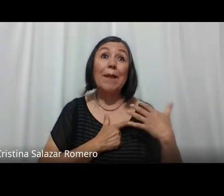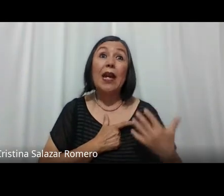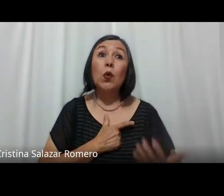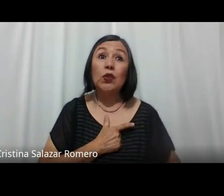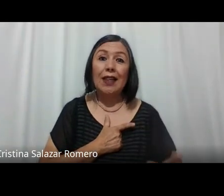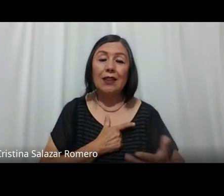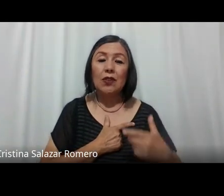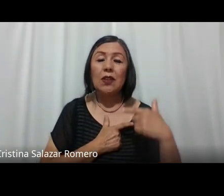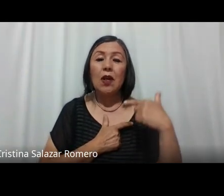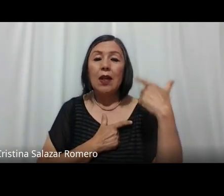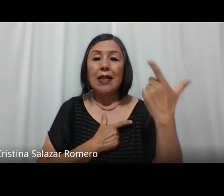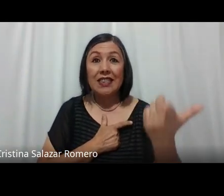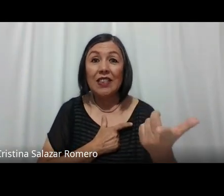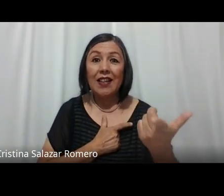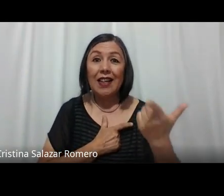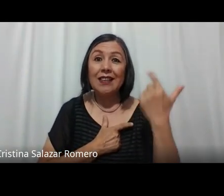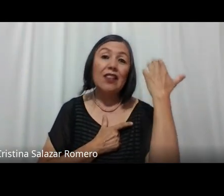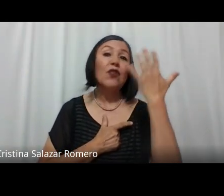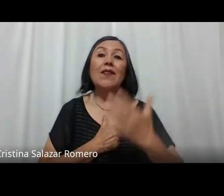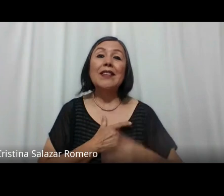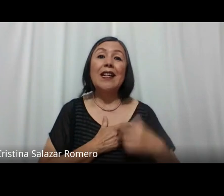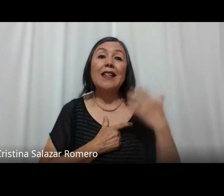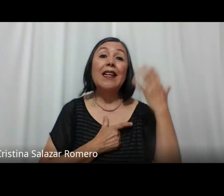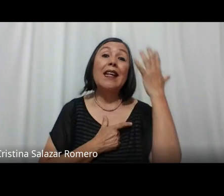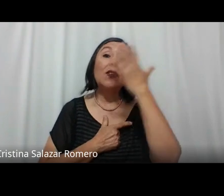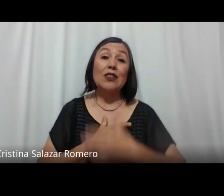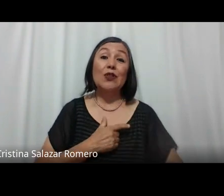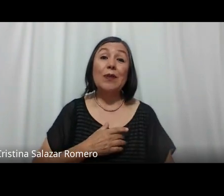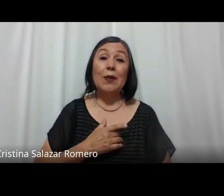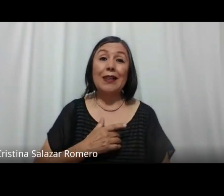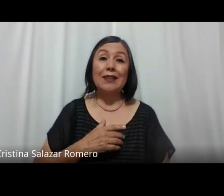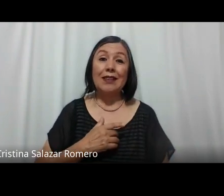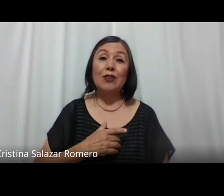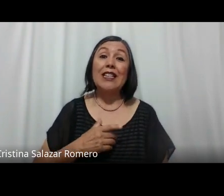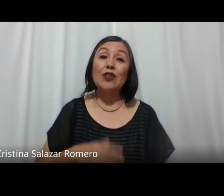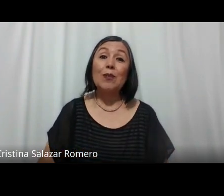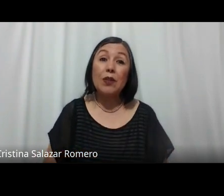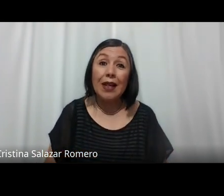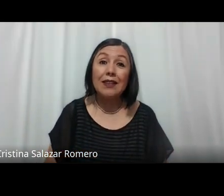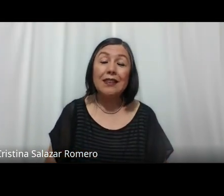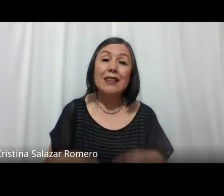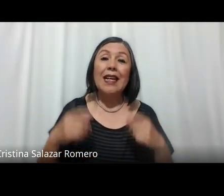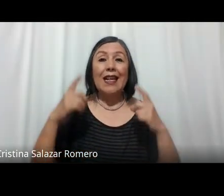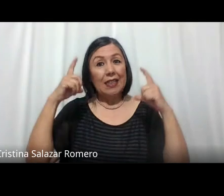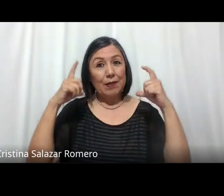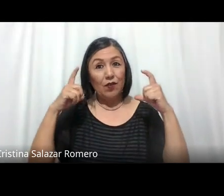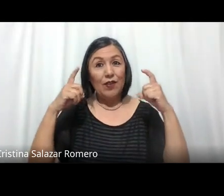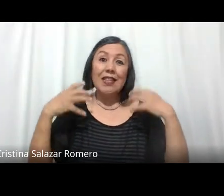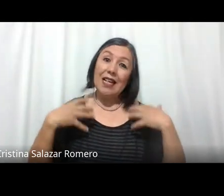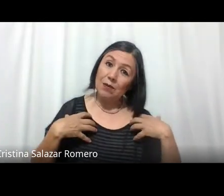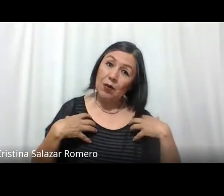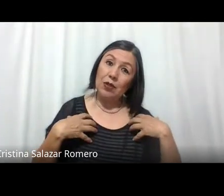dice me gusta, entonces el significante, ¿dónde va a estar? En los rasgos no manuales, ¿sí? Los rasgos no manuales es la